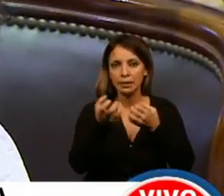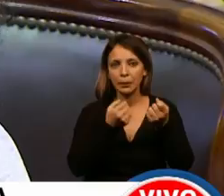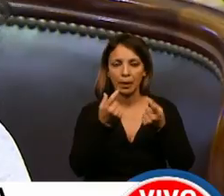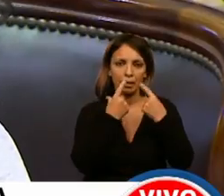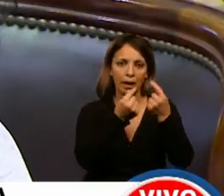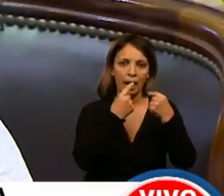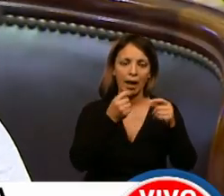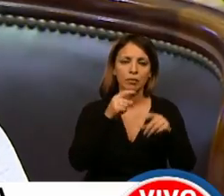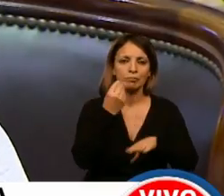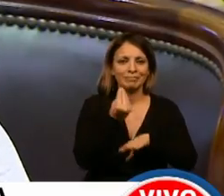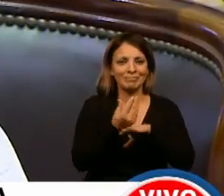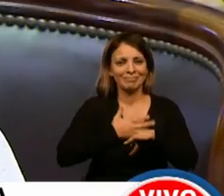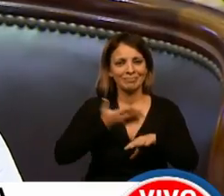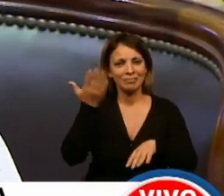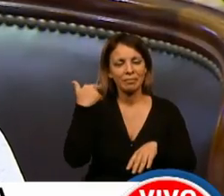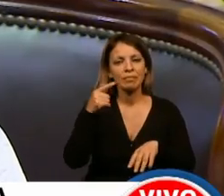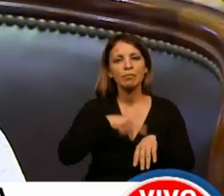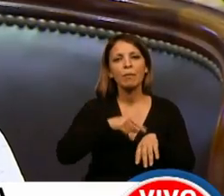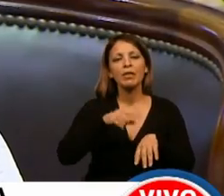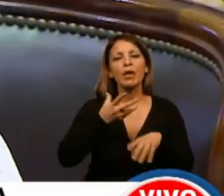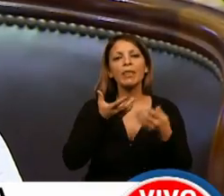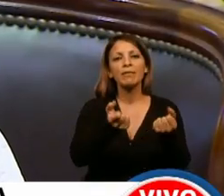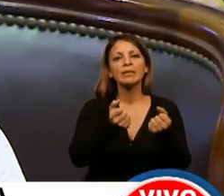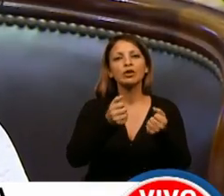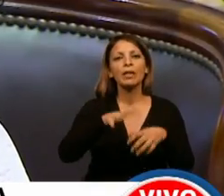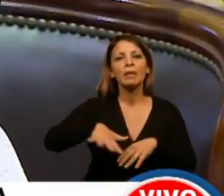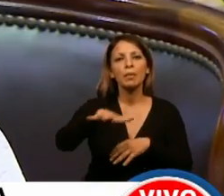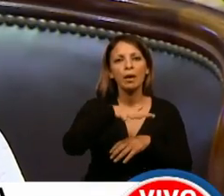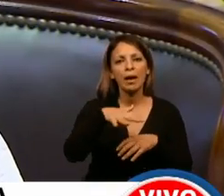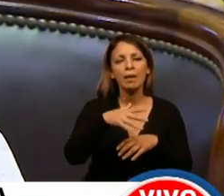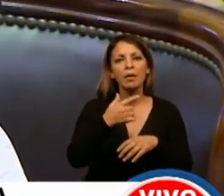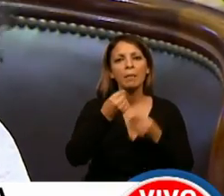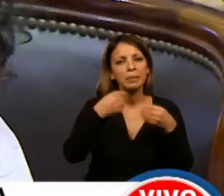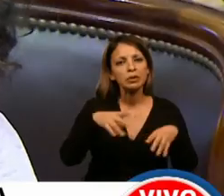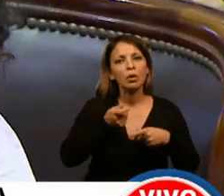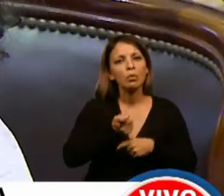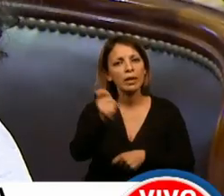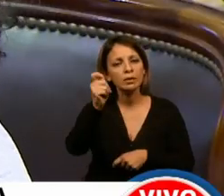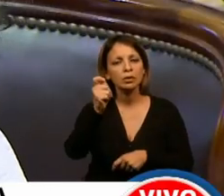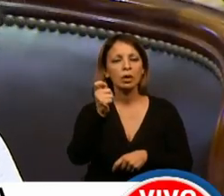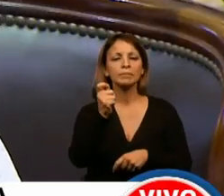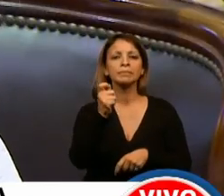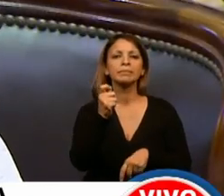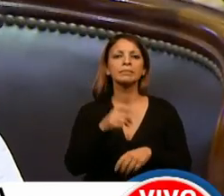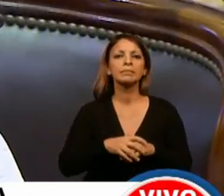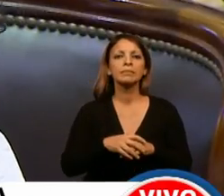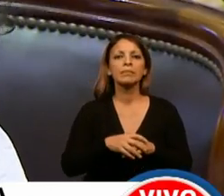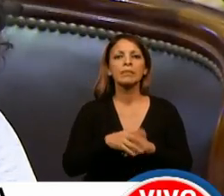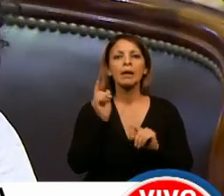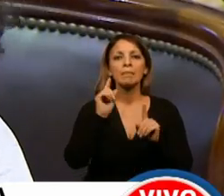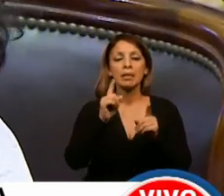de la nación el defensor del pueblo de la nación planteó una demanda judicial cuya medida